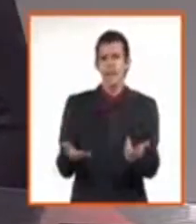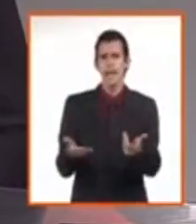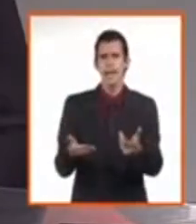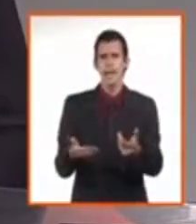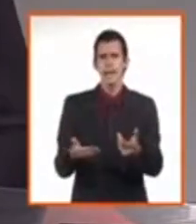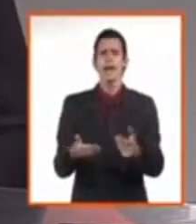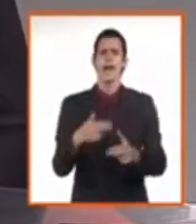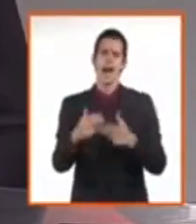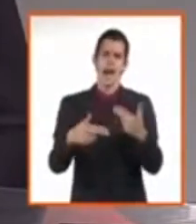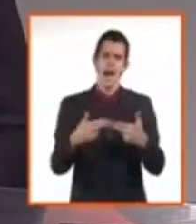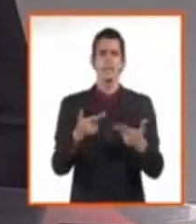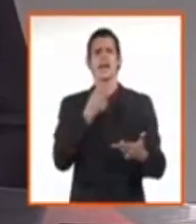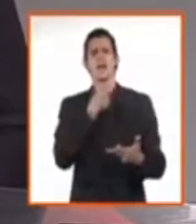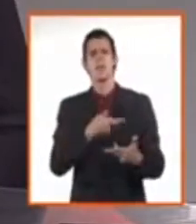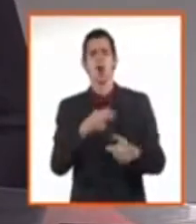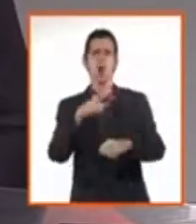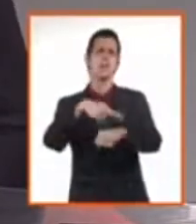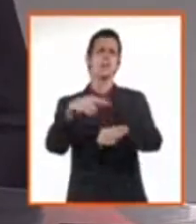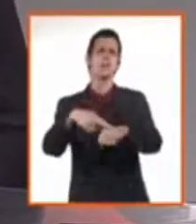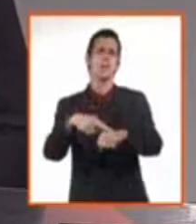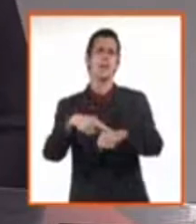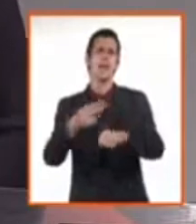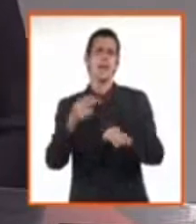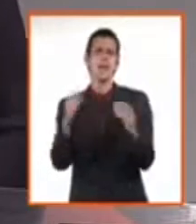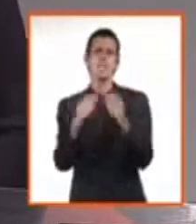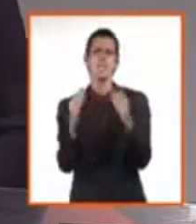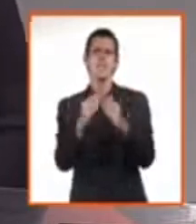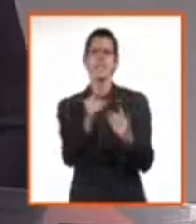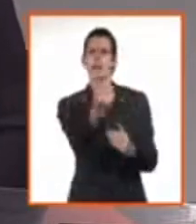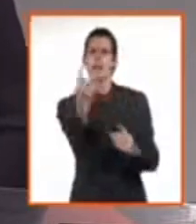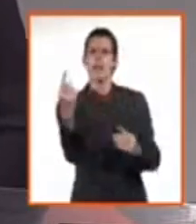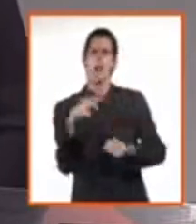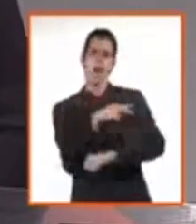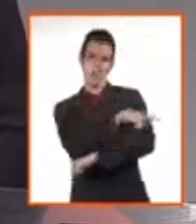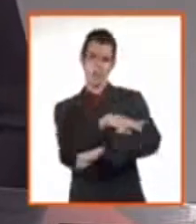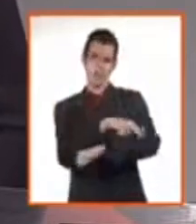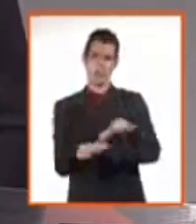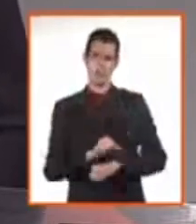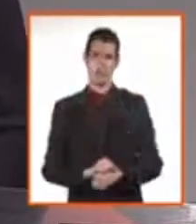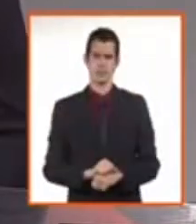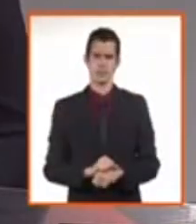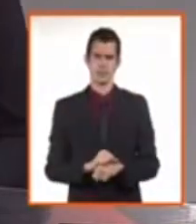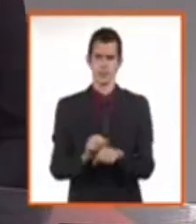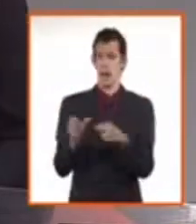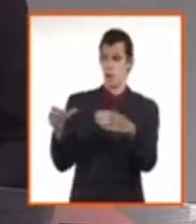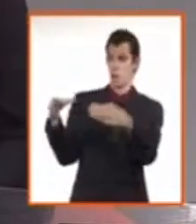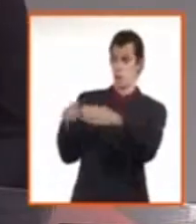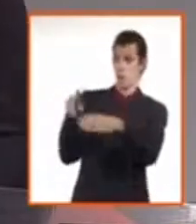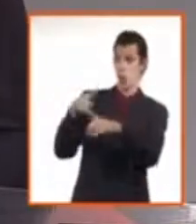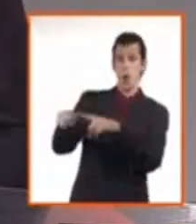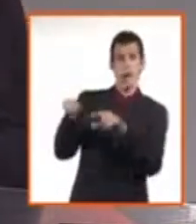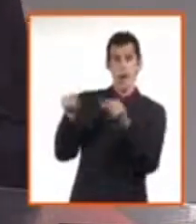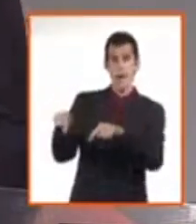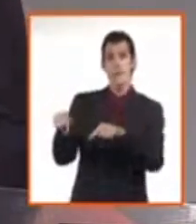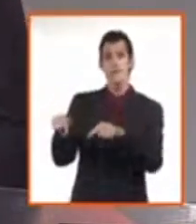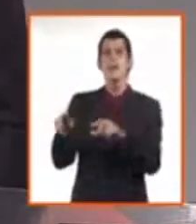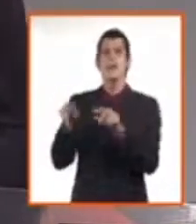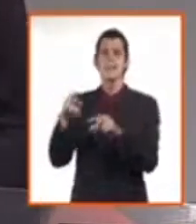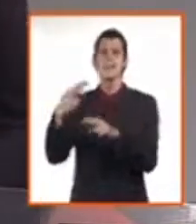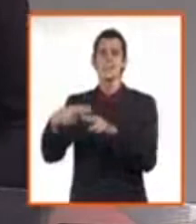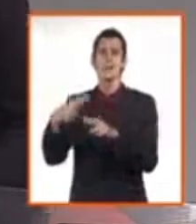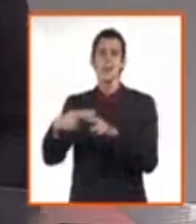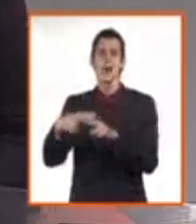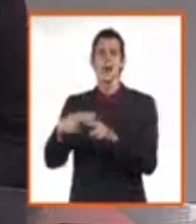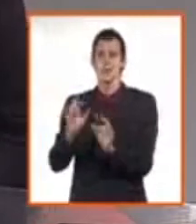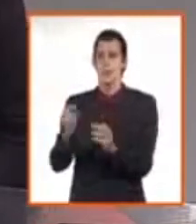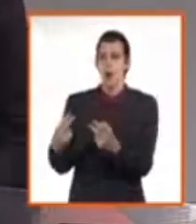todos los sentidos lo mismo en asistencia lo que bien hubieran hecho con llevar a la sociedad civil cubana para que llenara un poco y no para